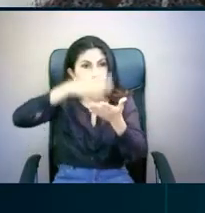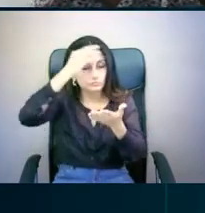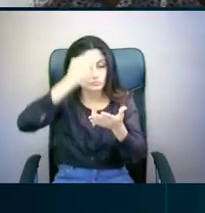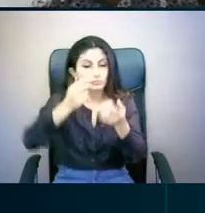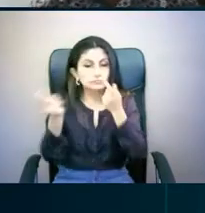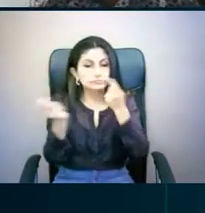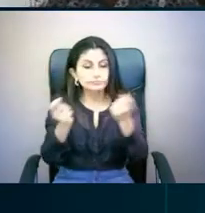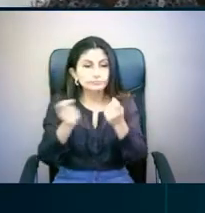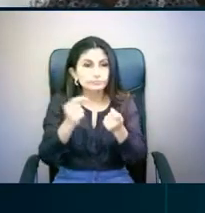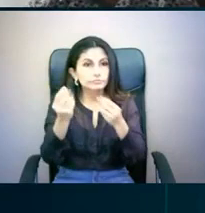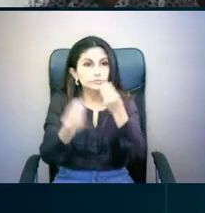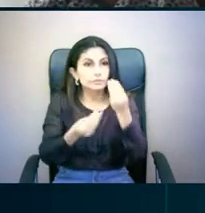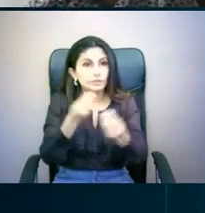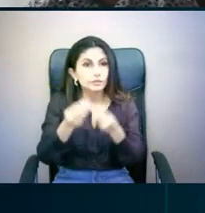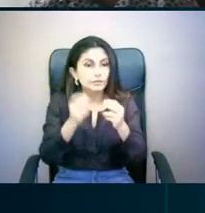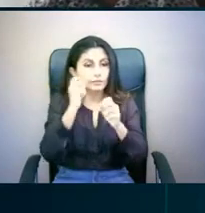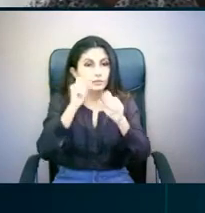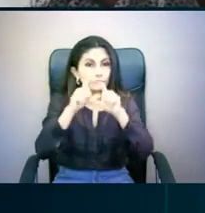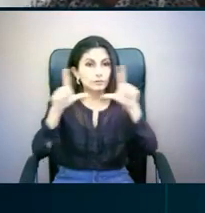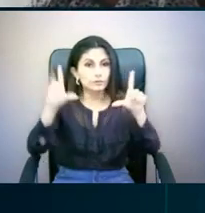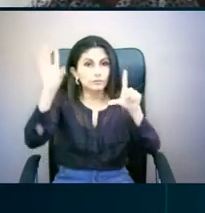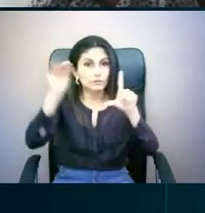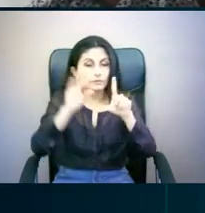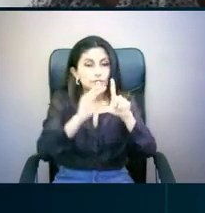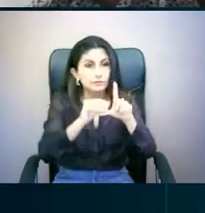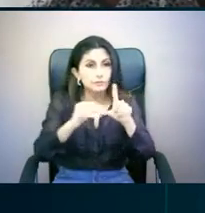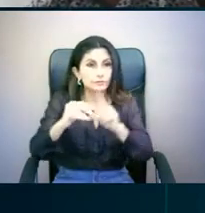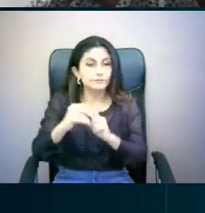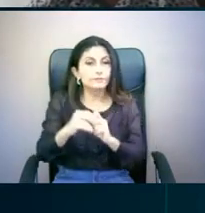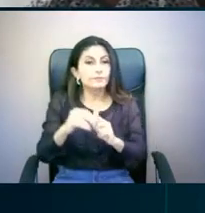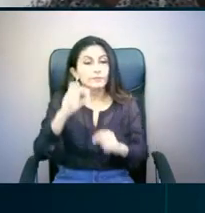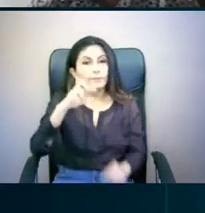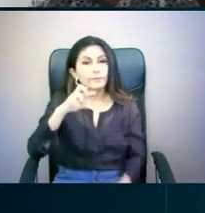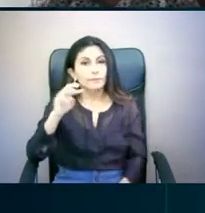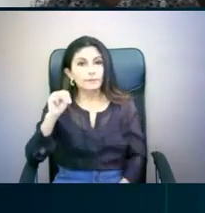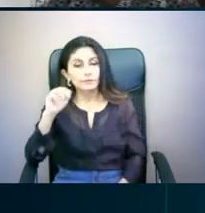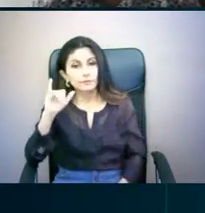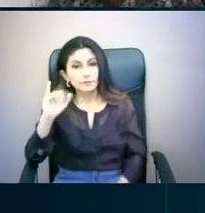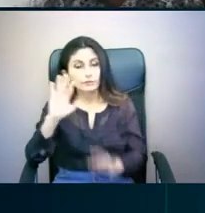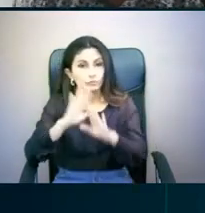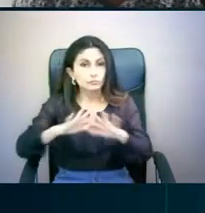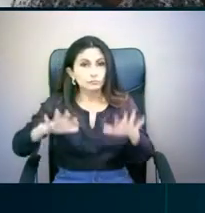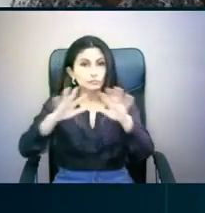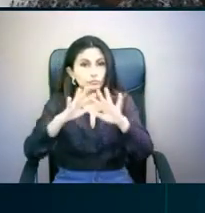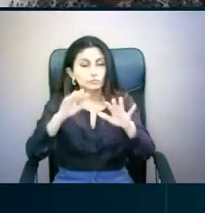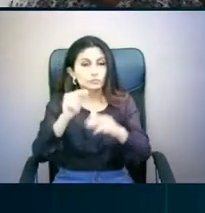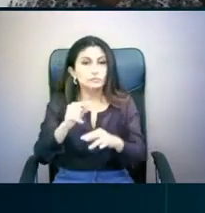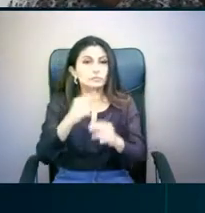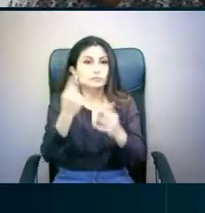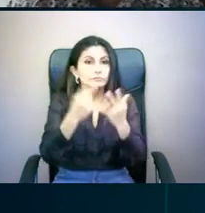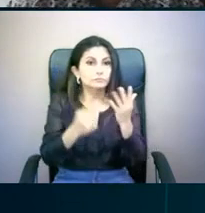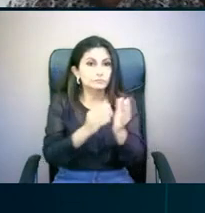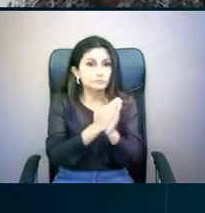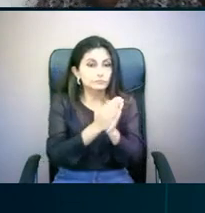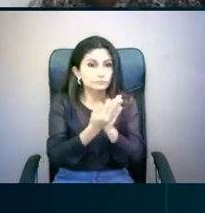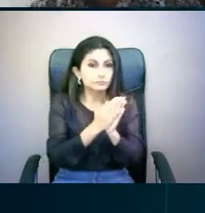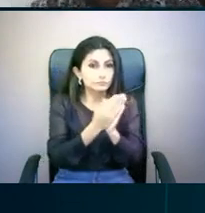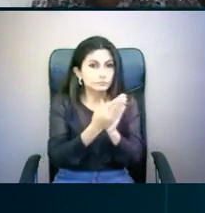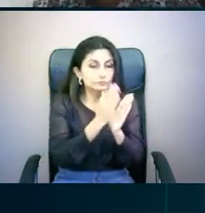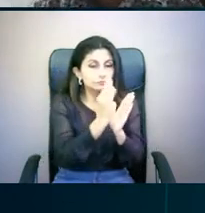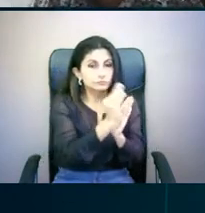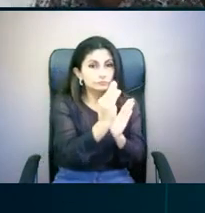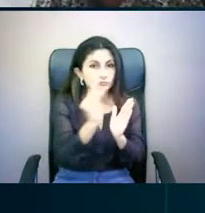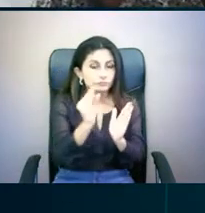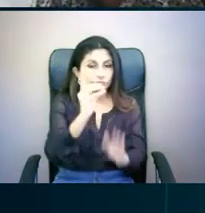mostrando la diapositiva de lo que es el marco del PMI en su séptima edición a través de sus dominios, los diferentes dominios, y cómo en este dominio aquí de trabajo